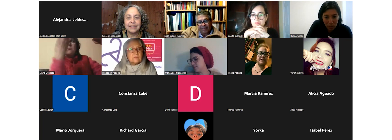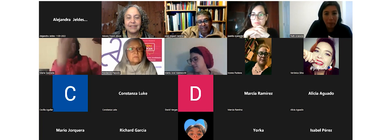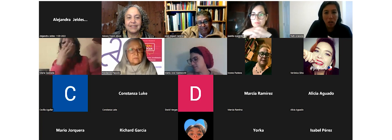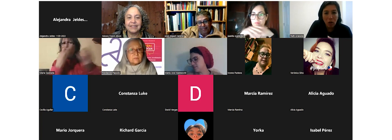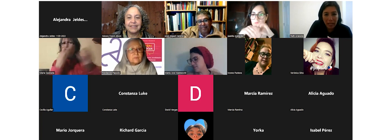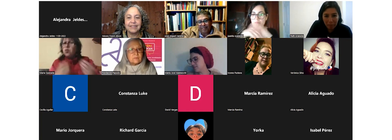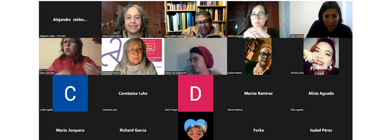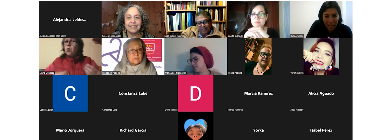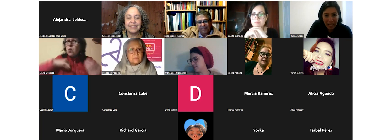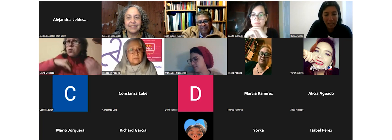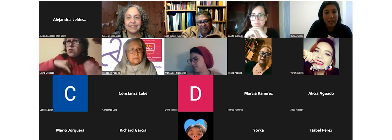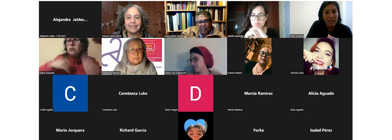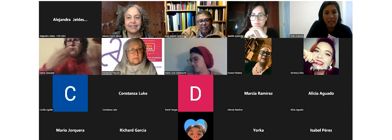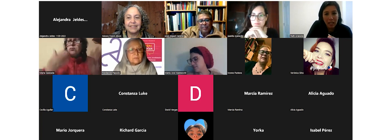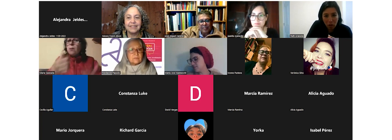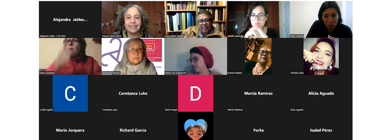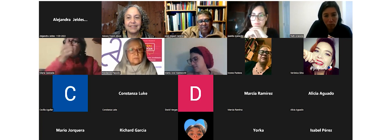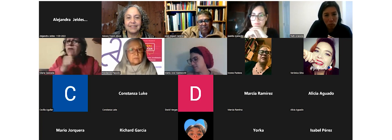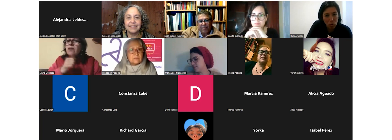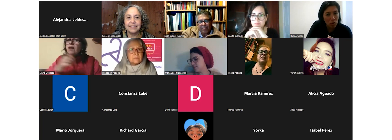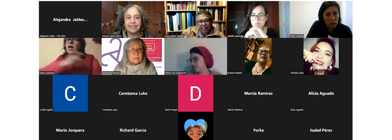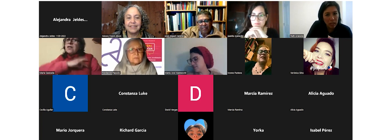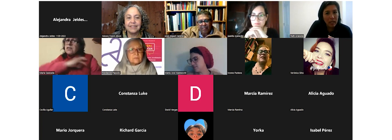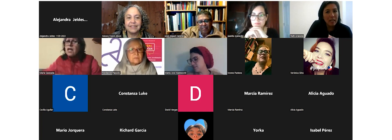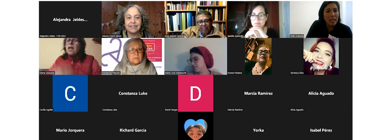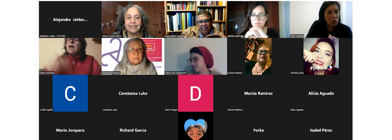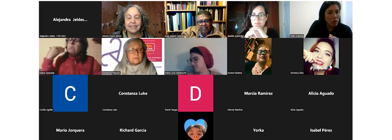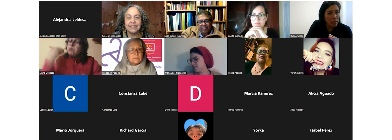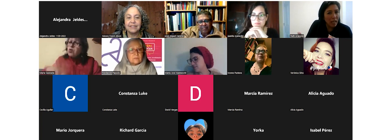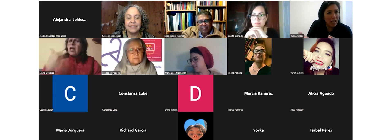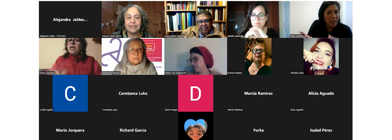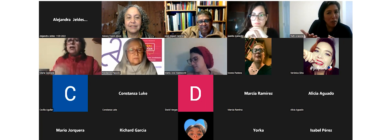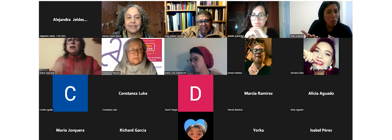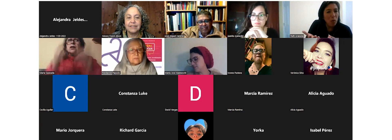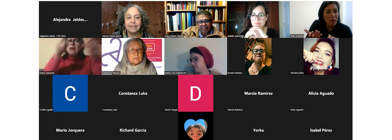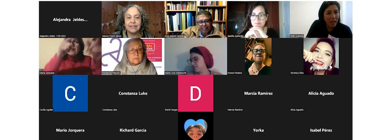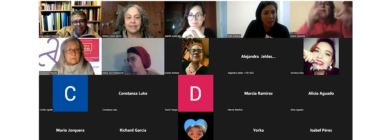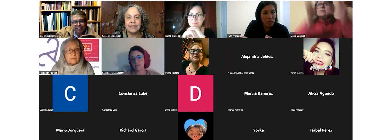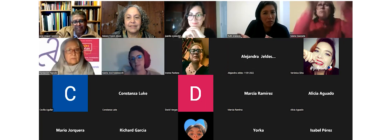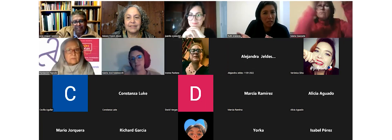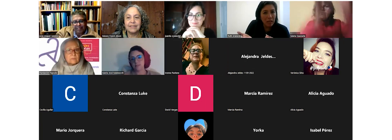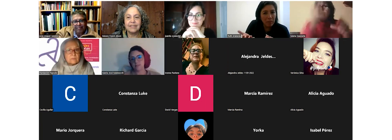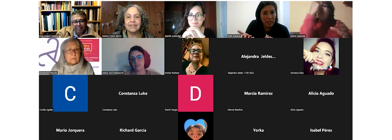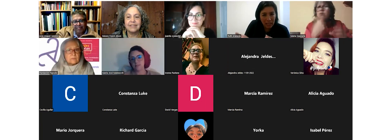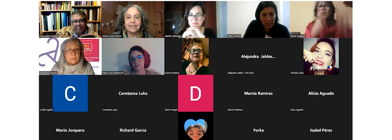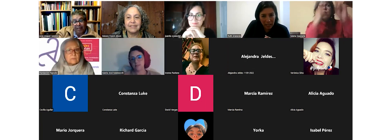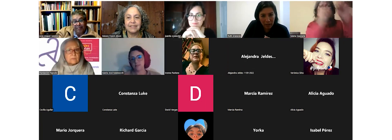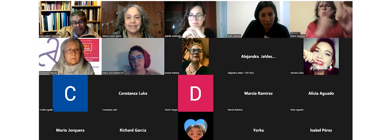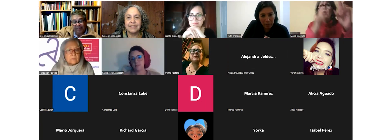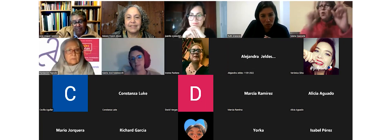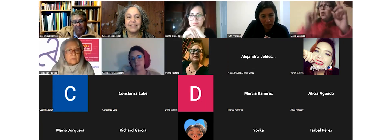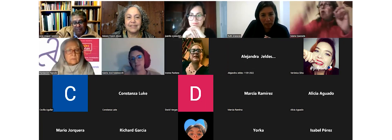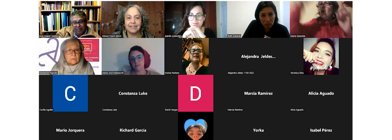por ejemplo, también los animales, los dibujos, y eso está como privado para